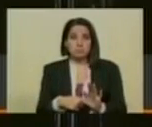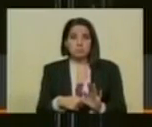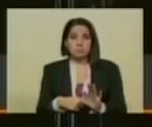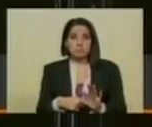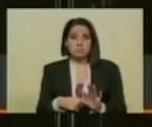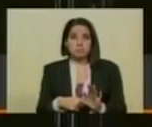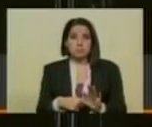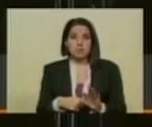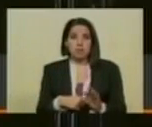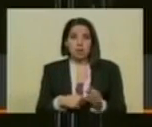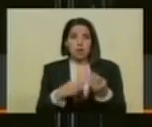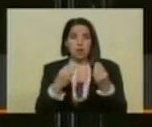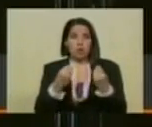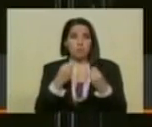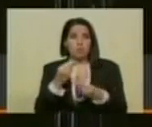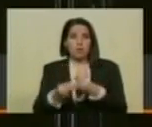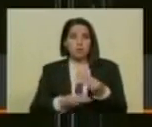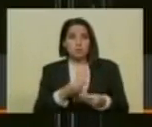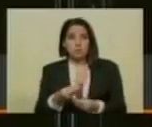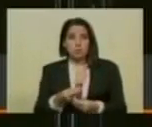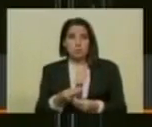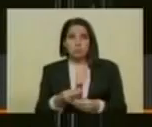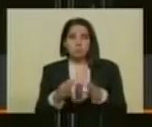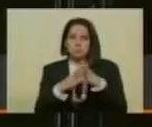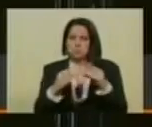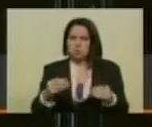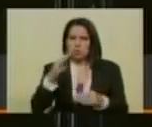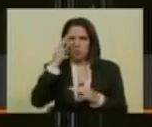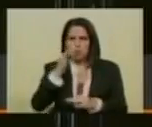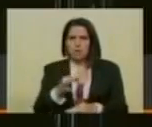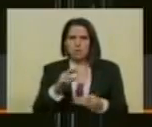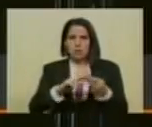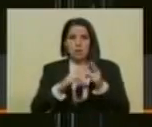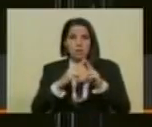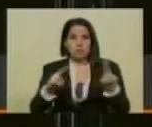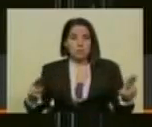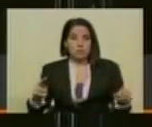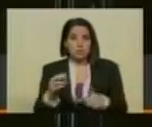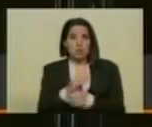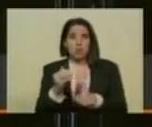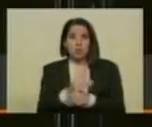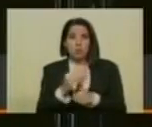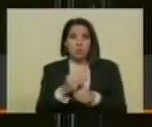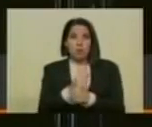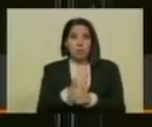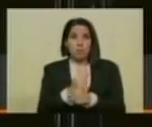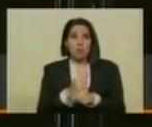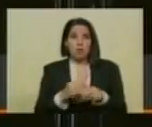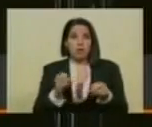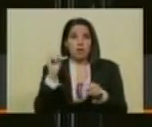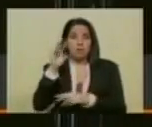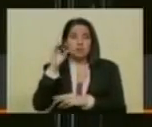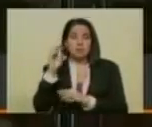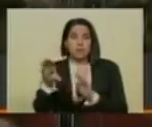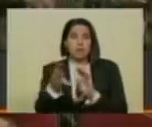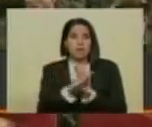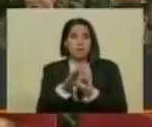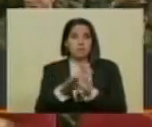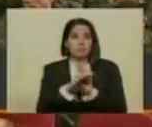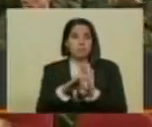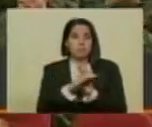obstinada actuación de quienes creemos en la paz, logramos que a través de la Asamblea Nacional Constituyente